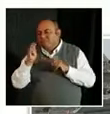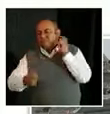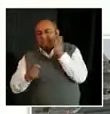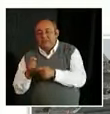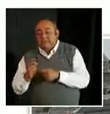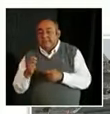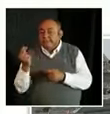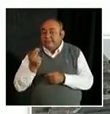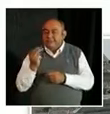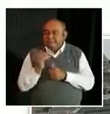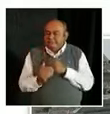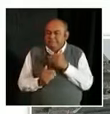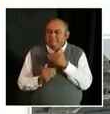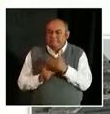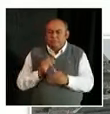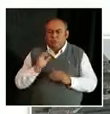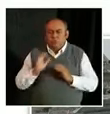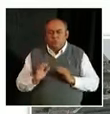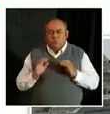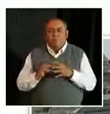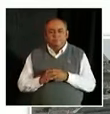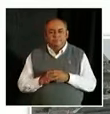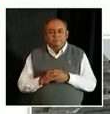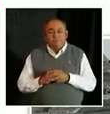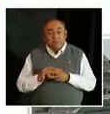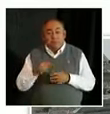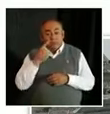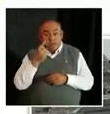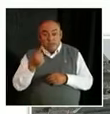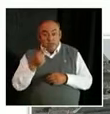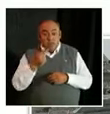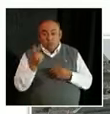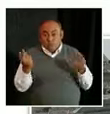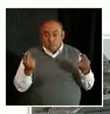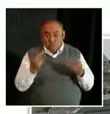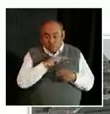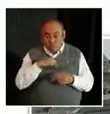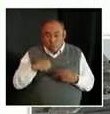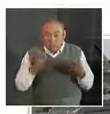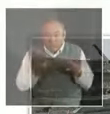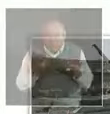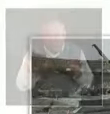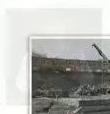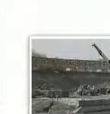Estamos trabajando en 8 frentes. Esto es algo muy importante. Hasta hace unos meses